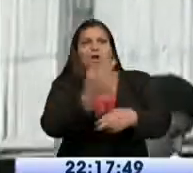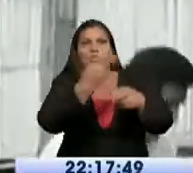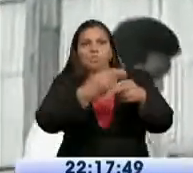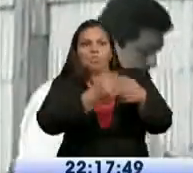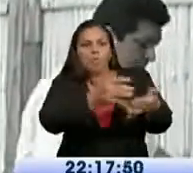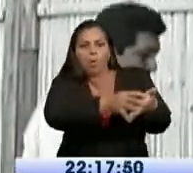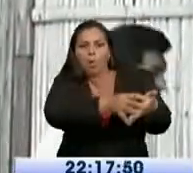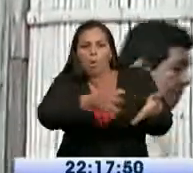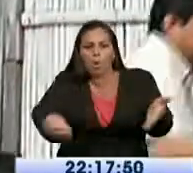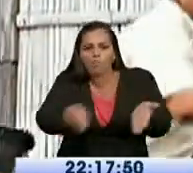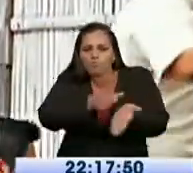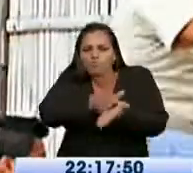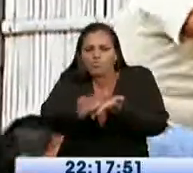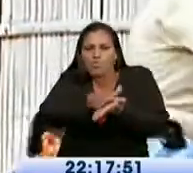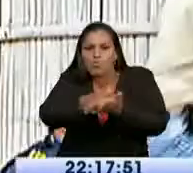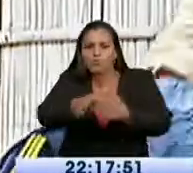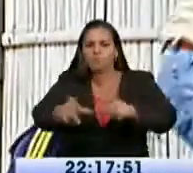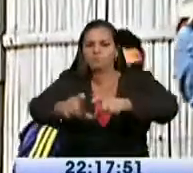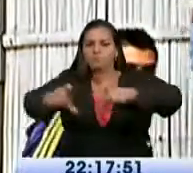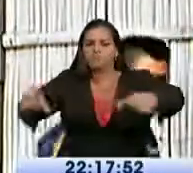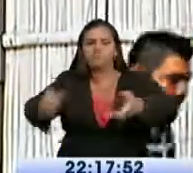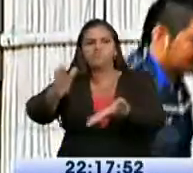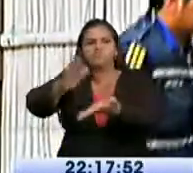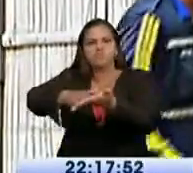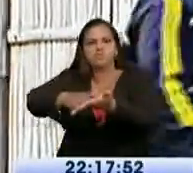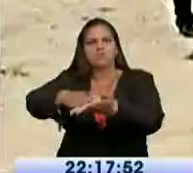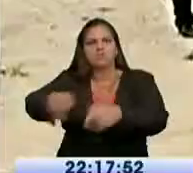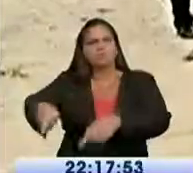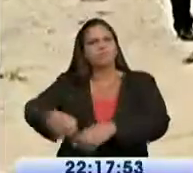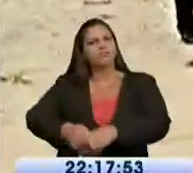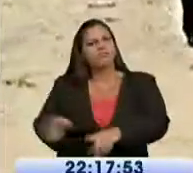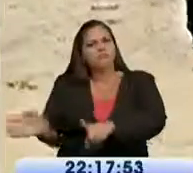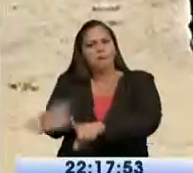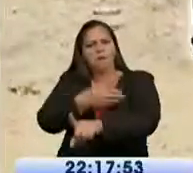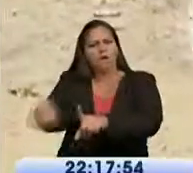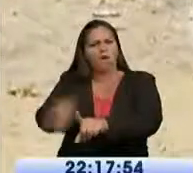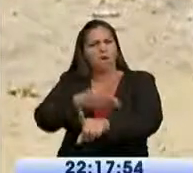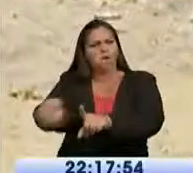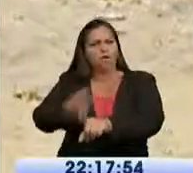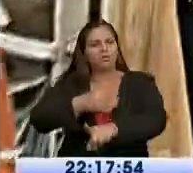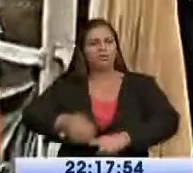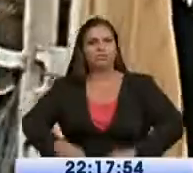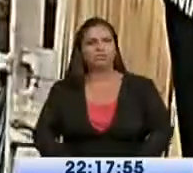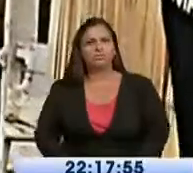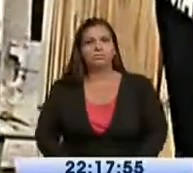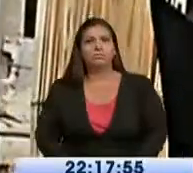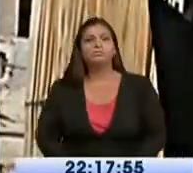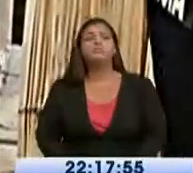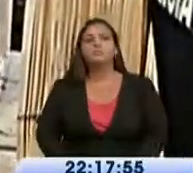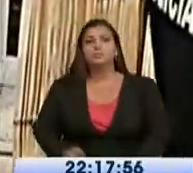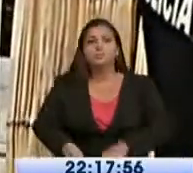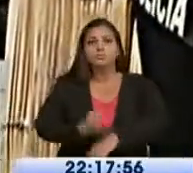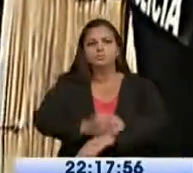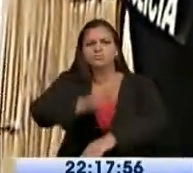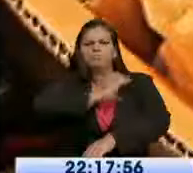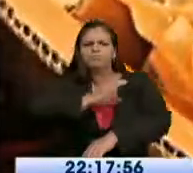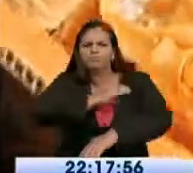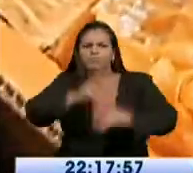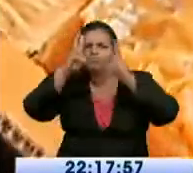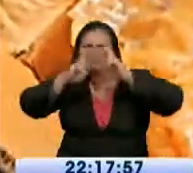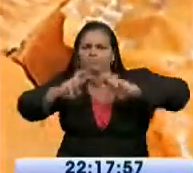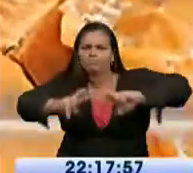Tras operaciones de inteligencia de la Policía Judicial de 20 días, se detectó que en esta vivienda de la cooperativa María Luisa del Cantón